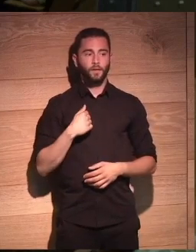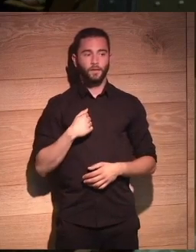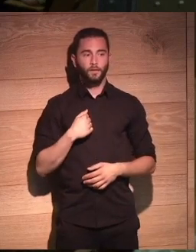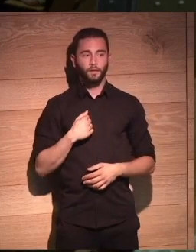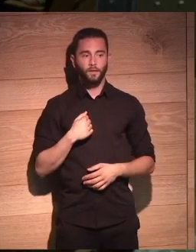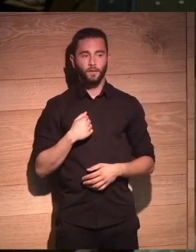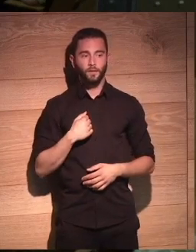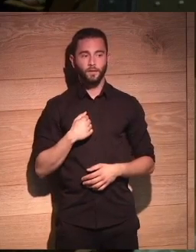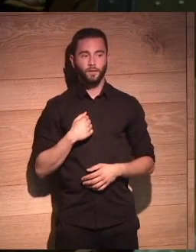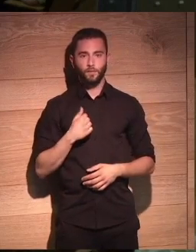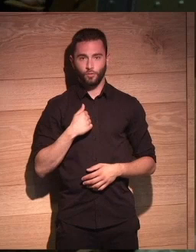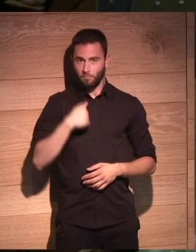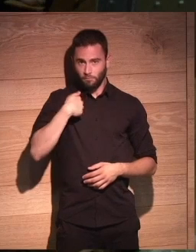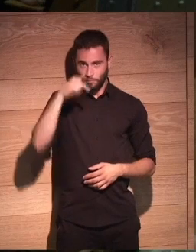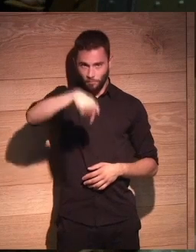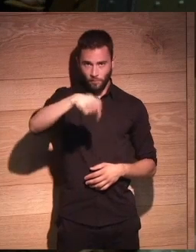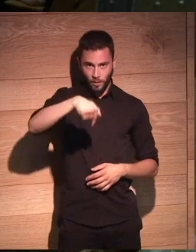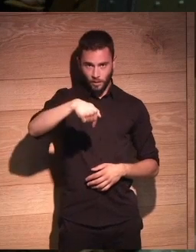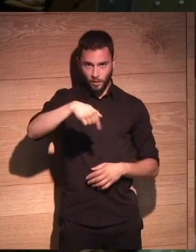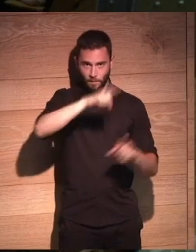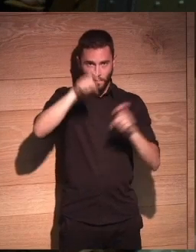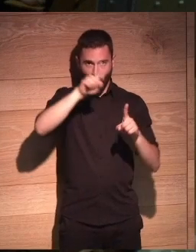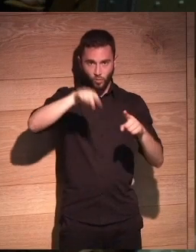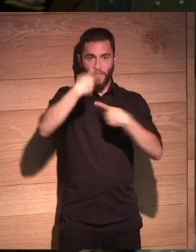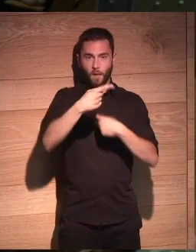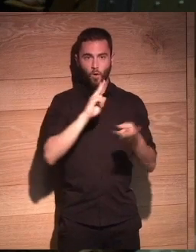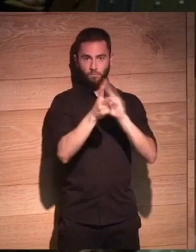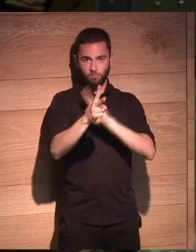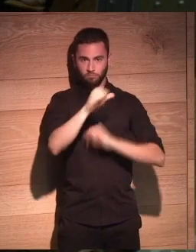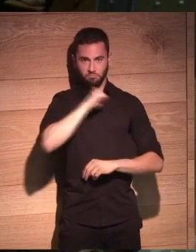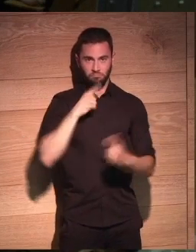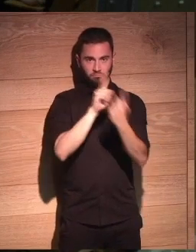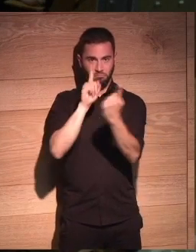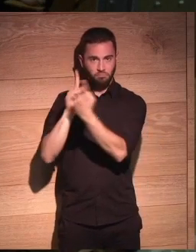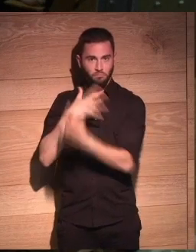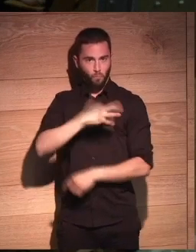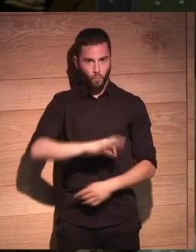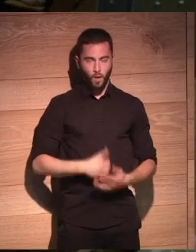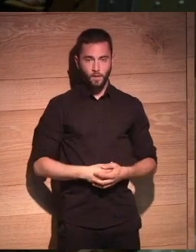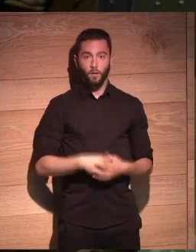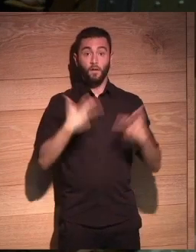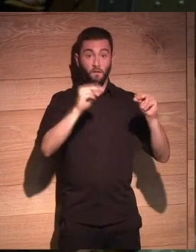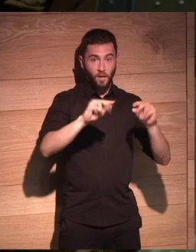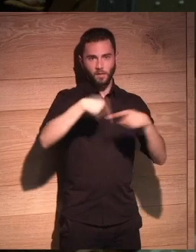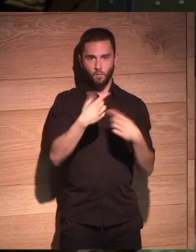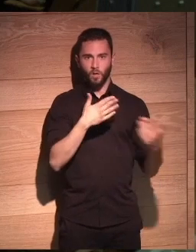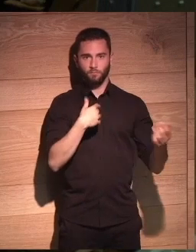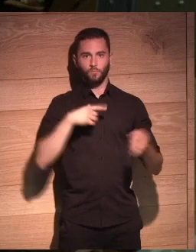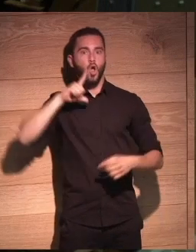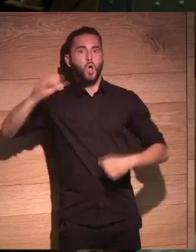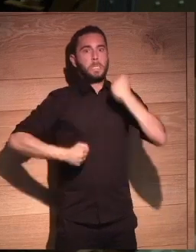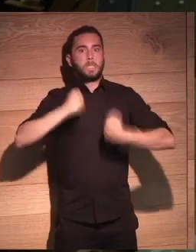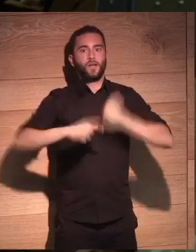a tu disposición, puedo contestar preguntas... Para que lo sepáis todos. Sí, cara a cara después, así cuando que... Cuando se acaba el no salgo diálogo, corriendo después, no